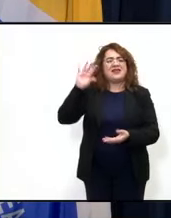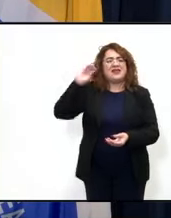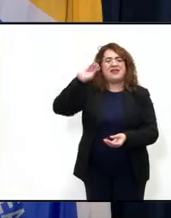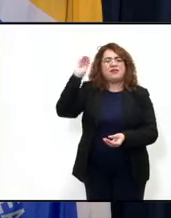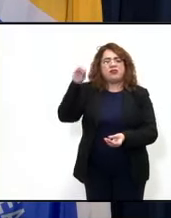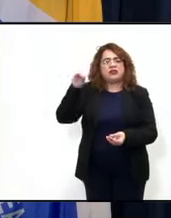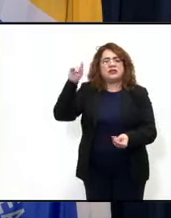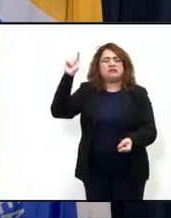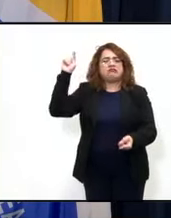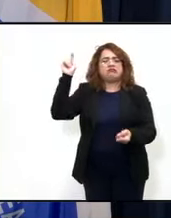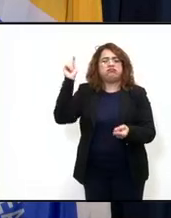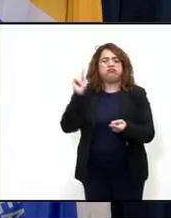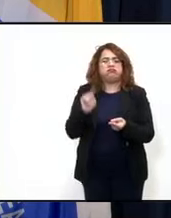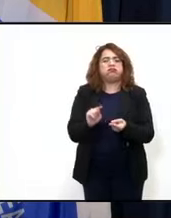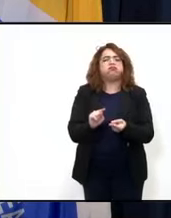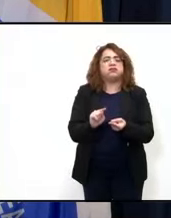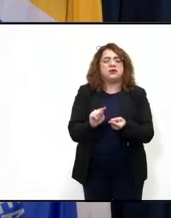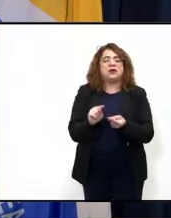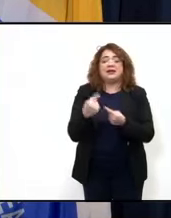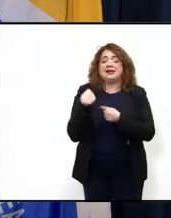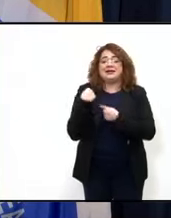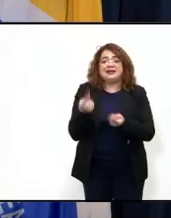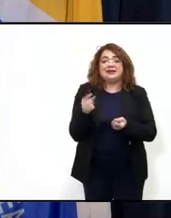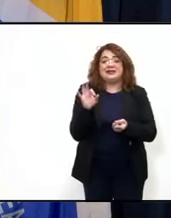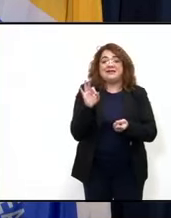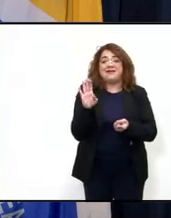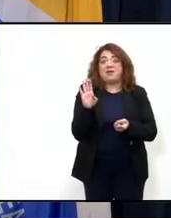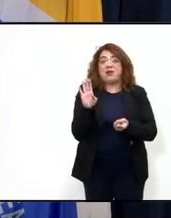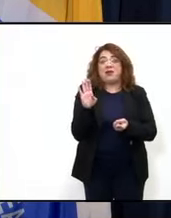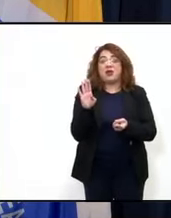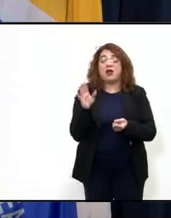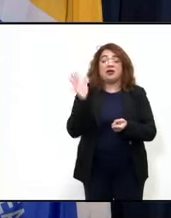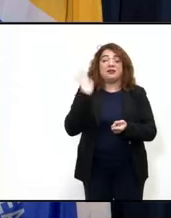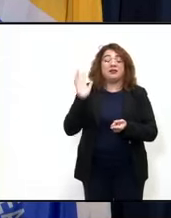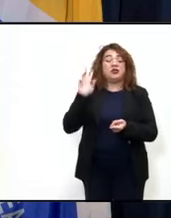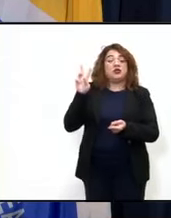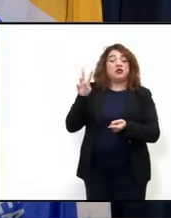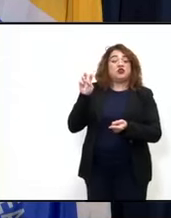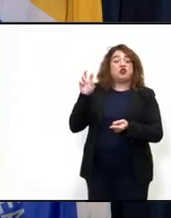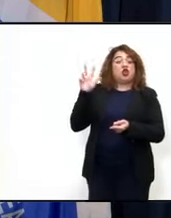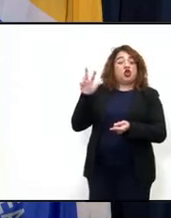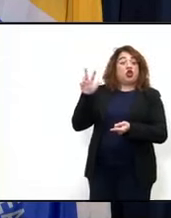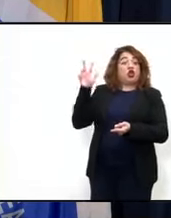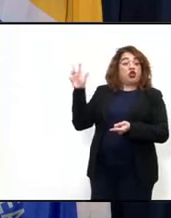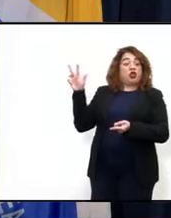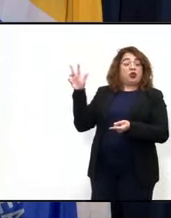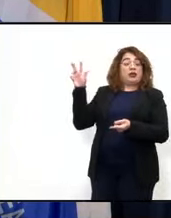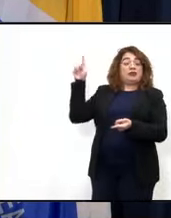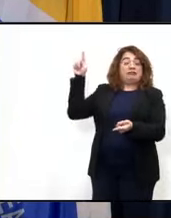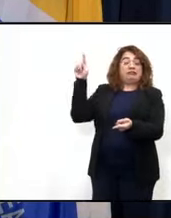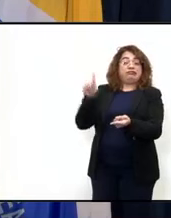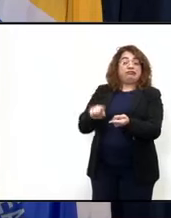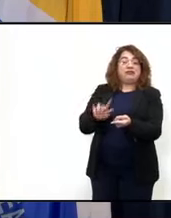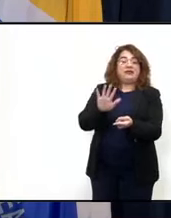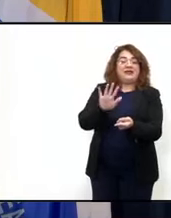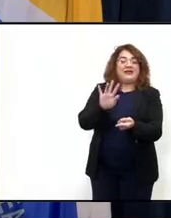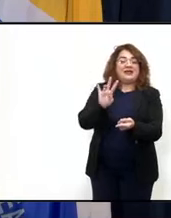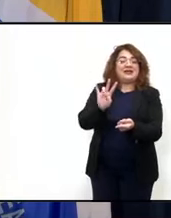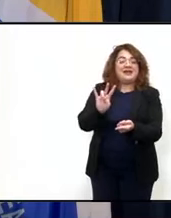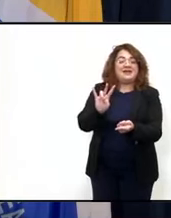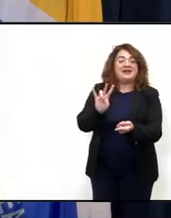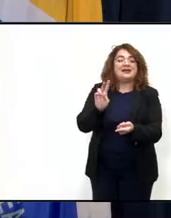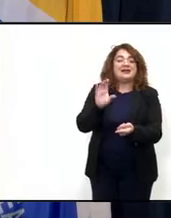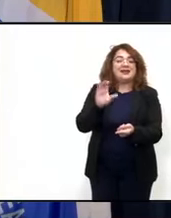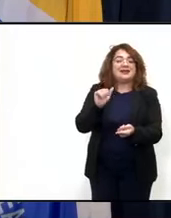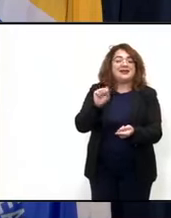75% desde principios de febrero, de 233 casos a 57 casos en